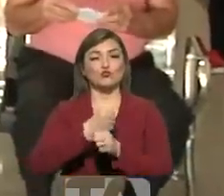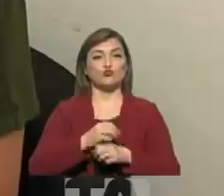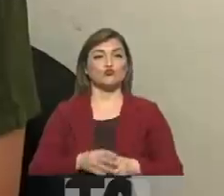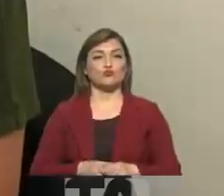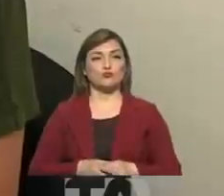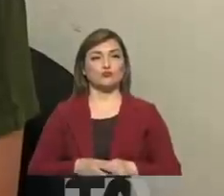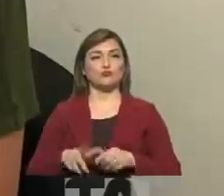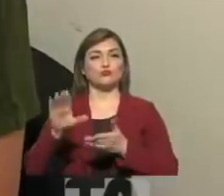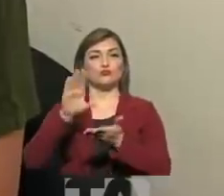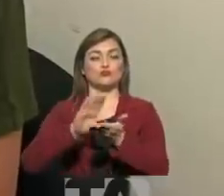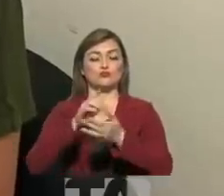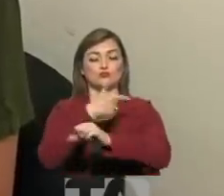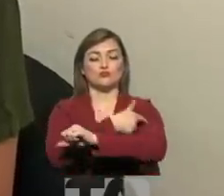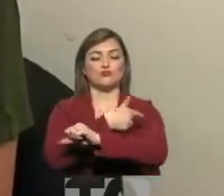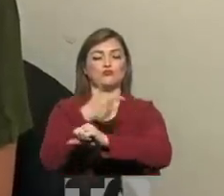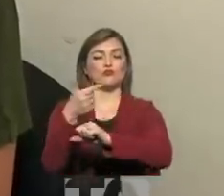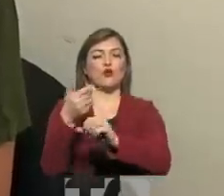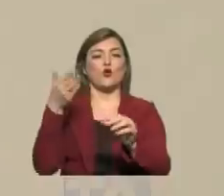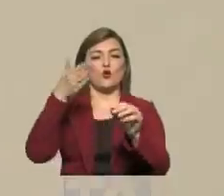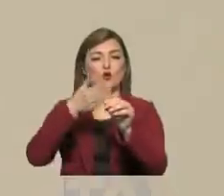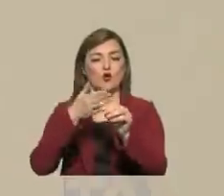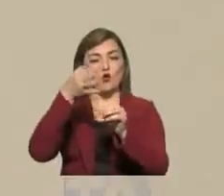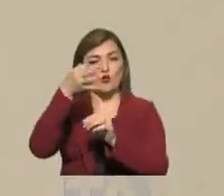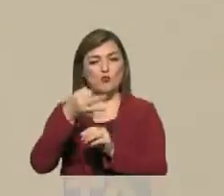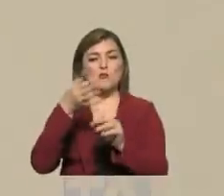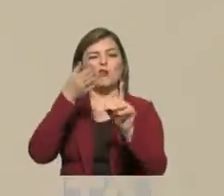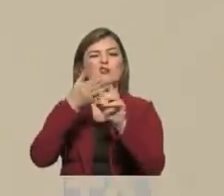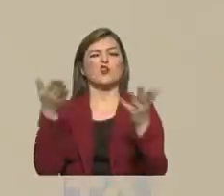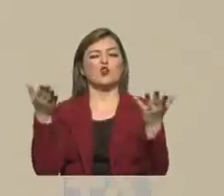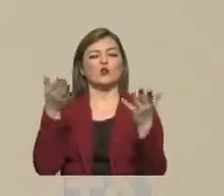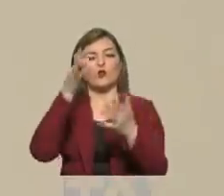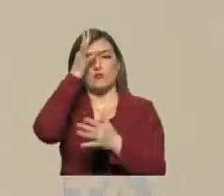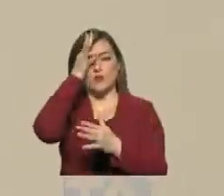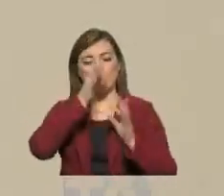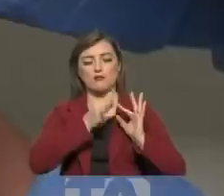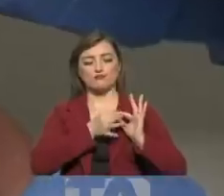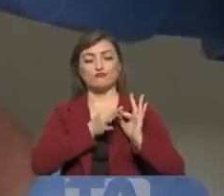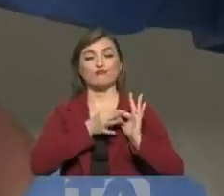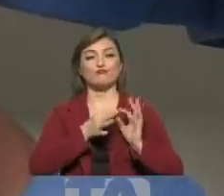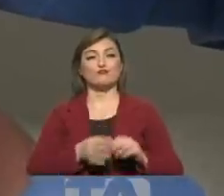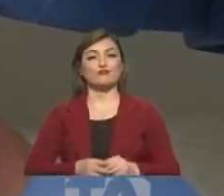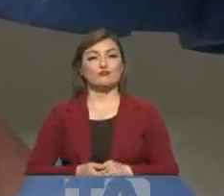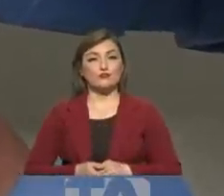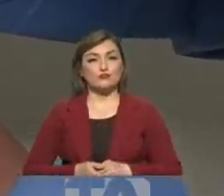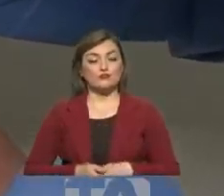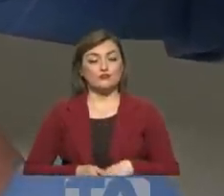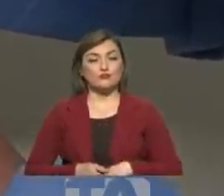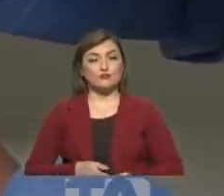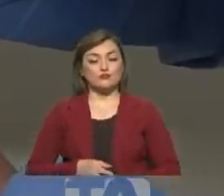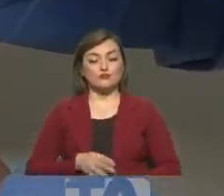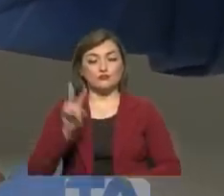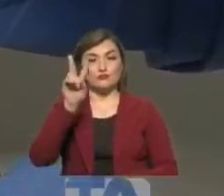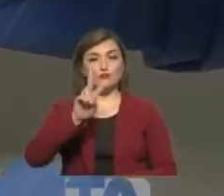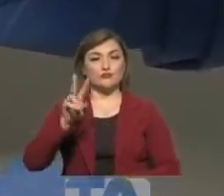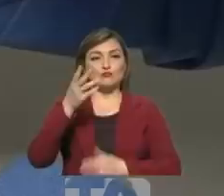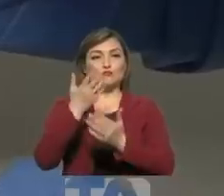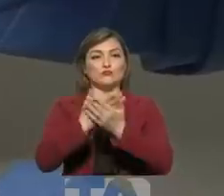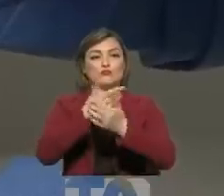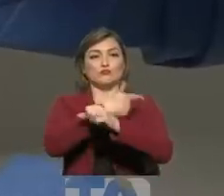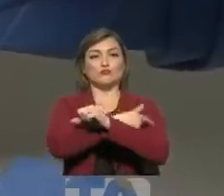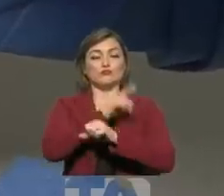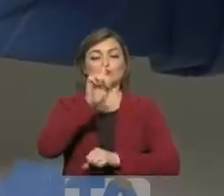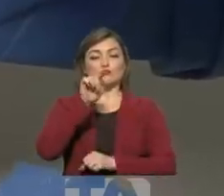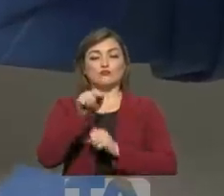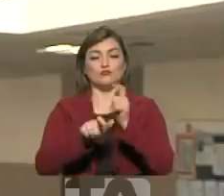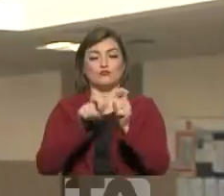en el que se desarrolla este proceso con la finalidad de cumplir esta meta es el Hospital Docente de Calderón, donde este viernes se plantea vacunar a